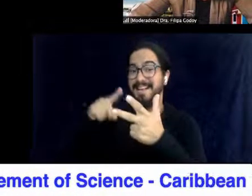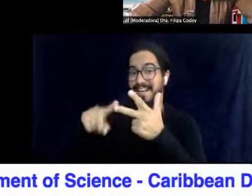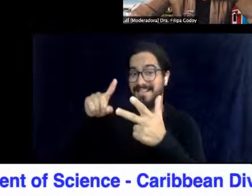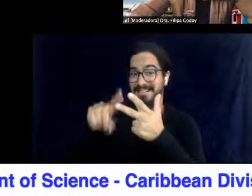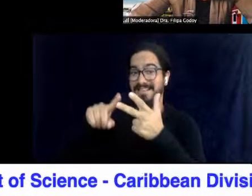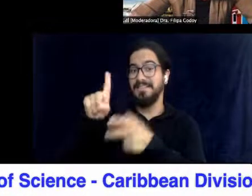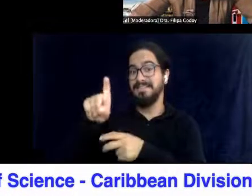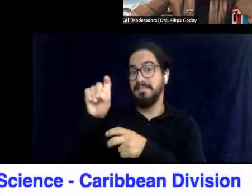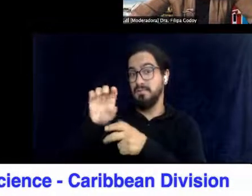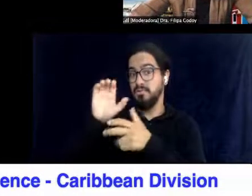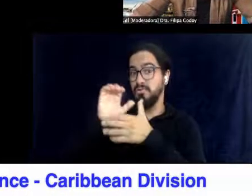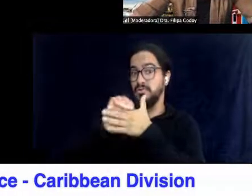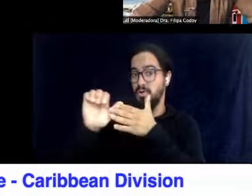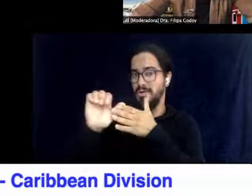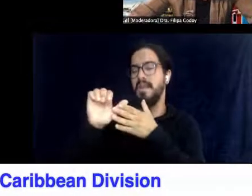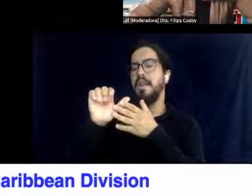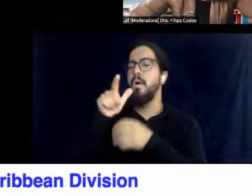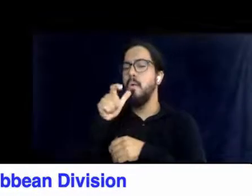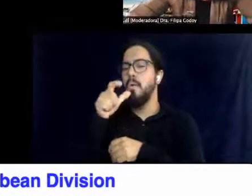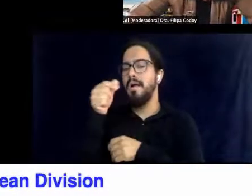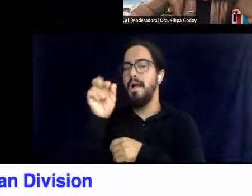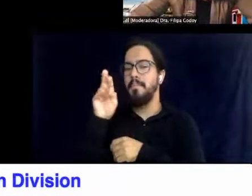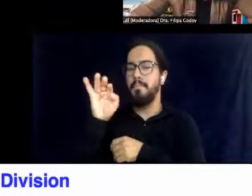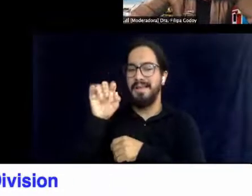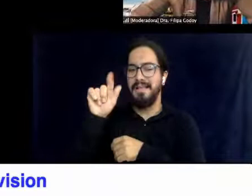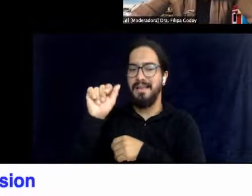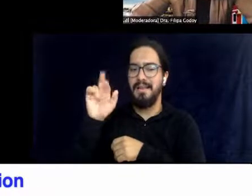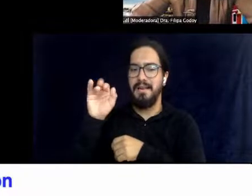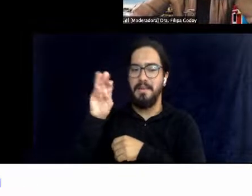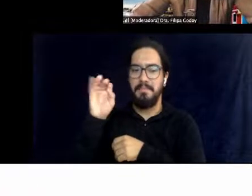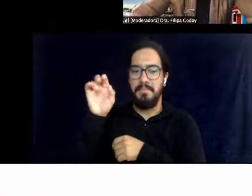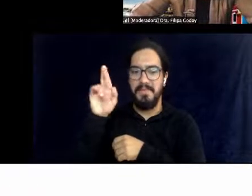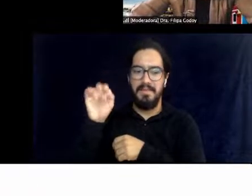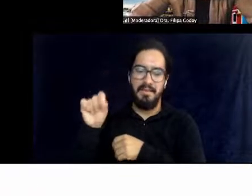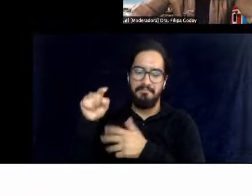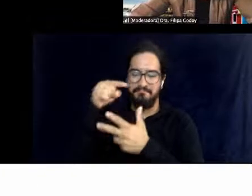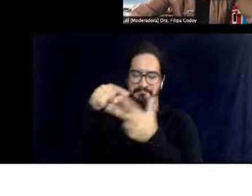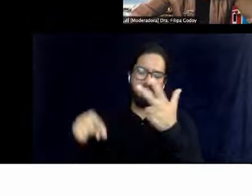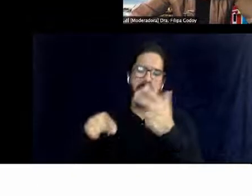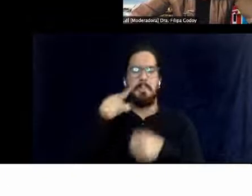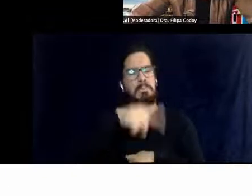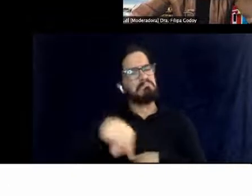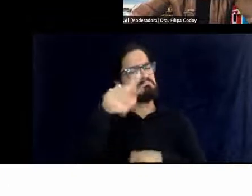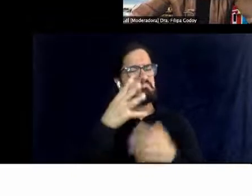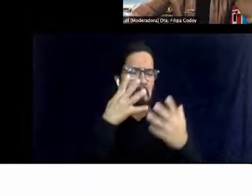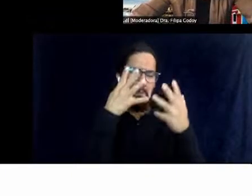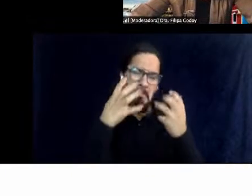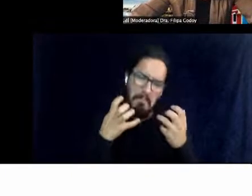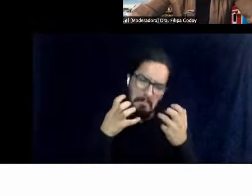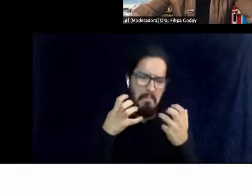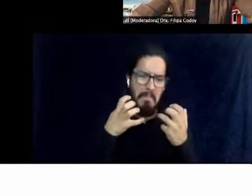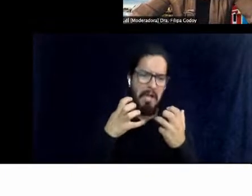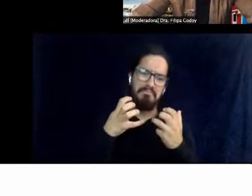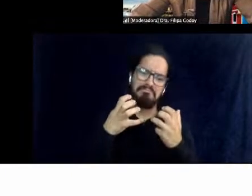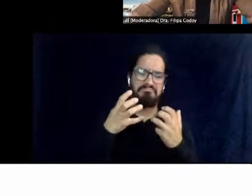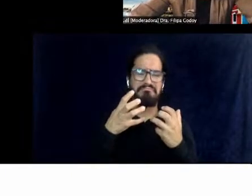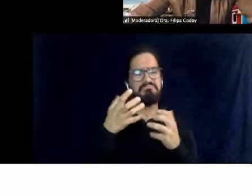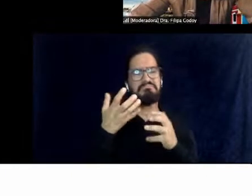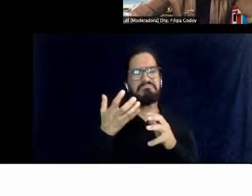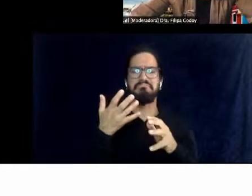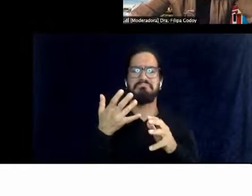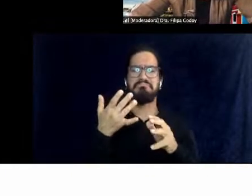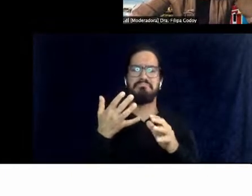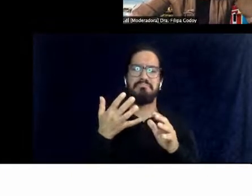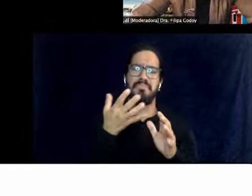$100. Pero todos realmente son ganadores. O sea, no se pongan tristes porque todo el mundo ha reconocido el